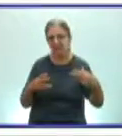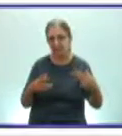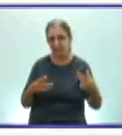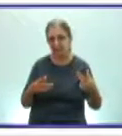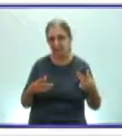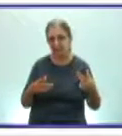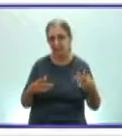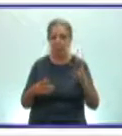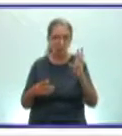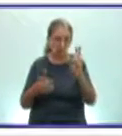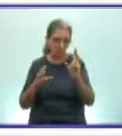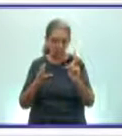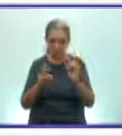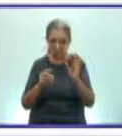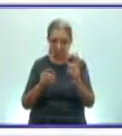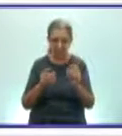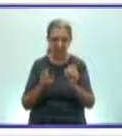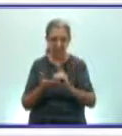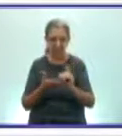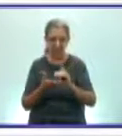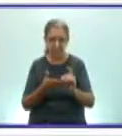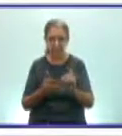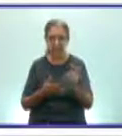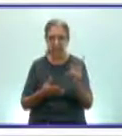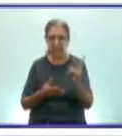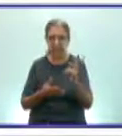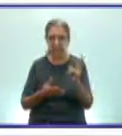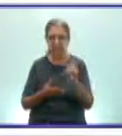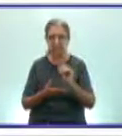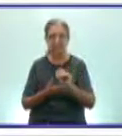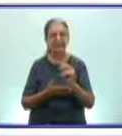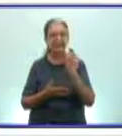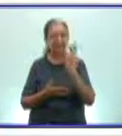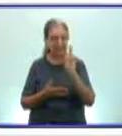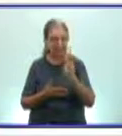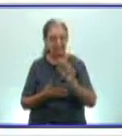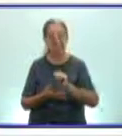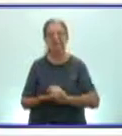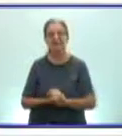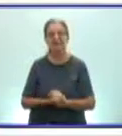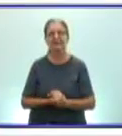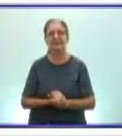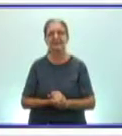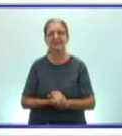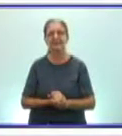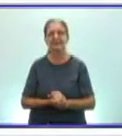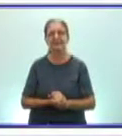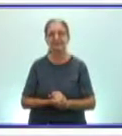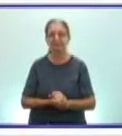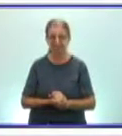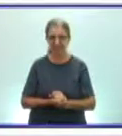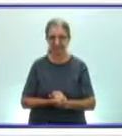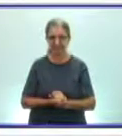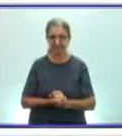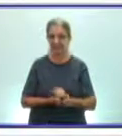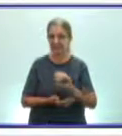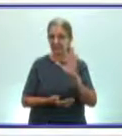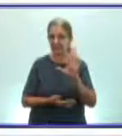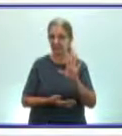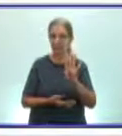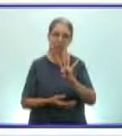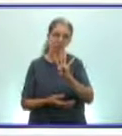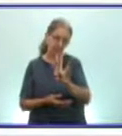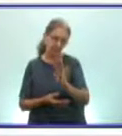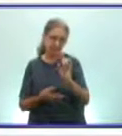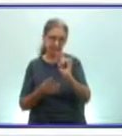realizar el conteo de los datos. Si contamos el 2, aparece 3 veces, el